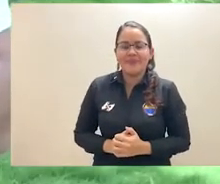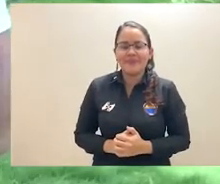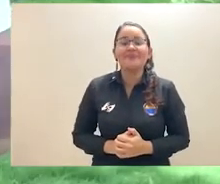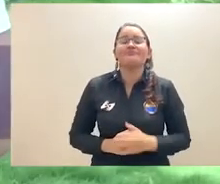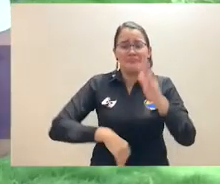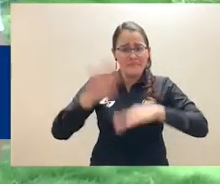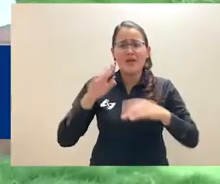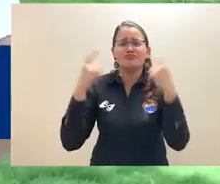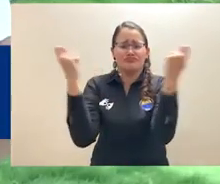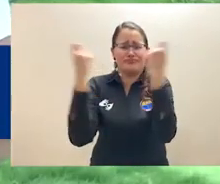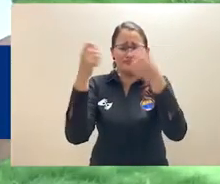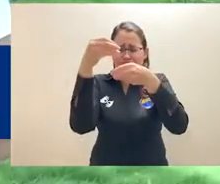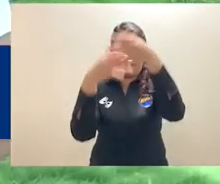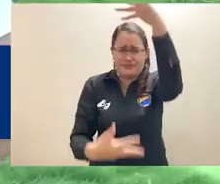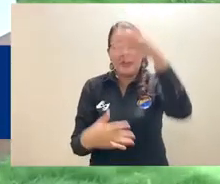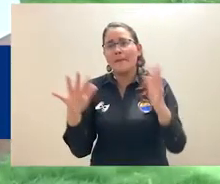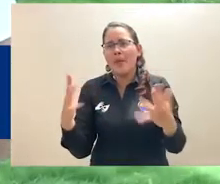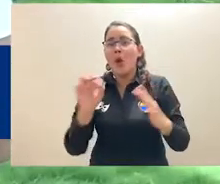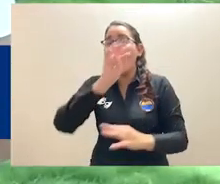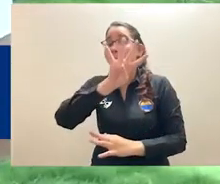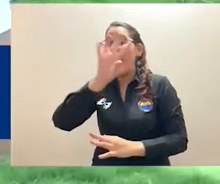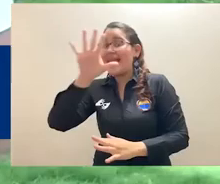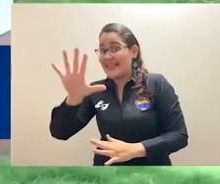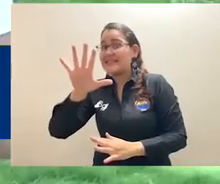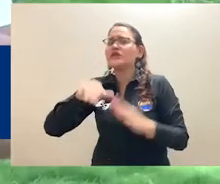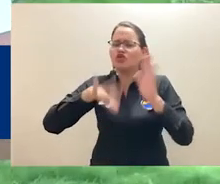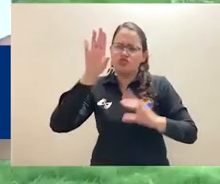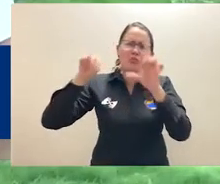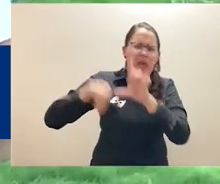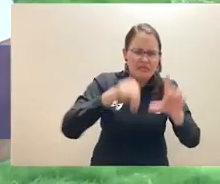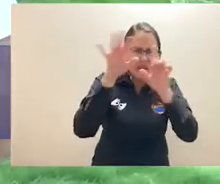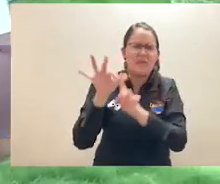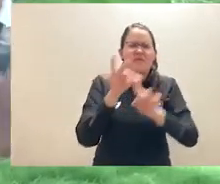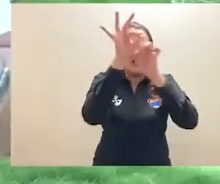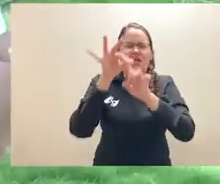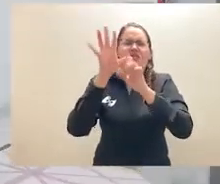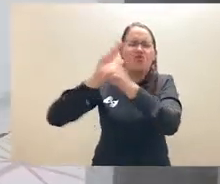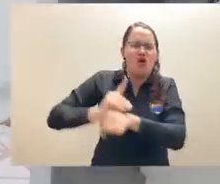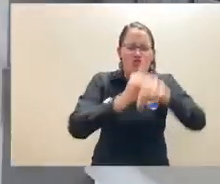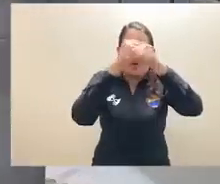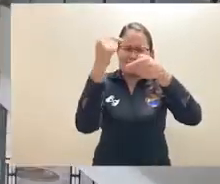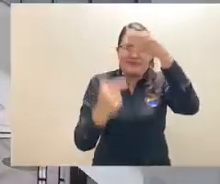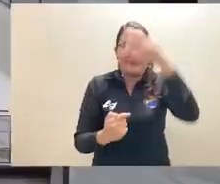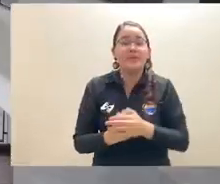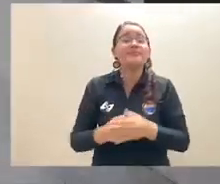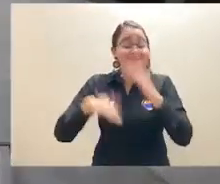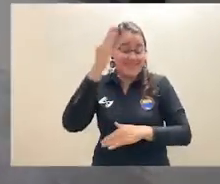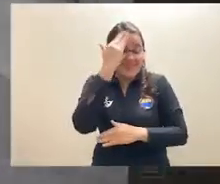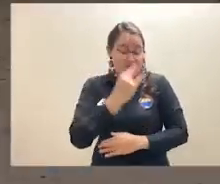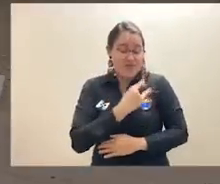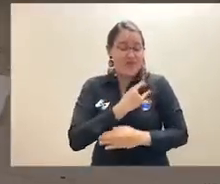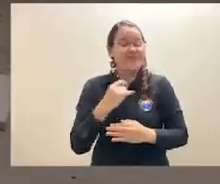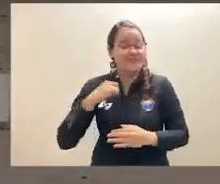momento contamos con una oferta amplia y variada de cerca de 45 programas entre maestrías, especializaciones, doctorados. Somos una universidad